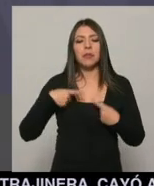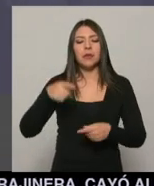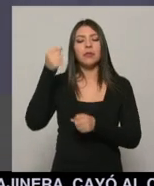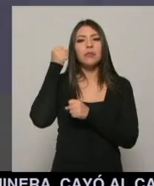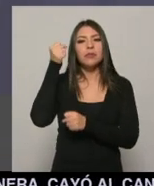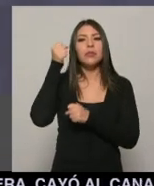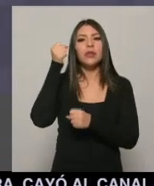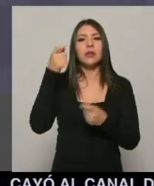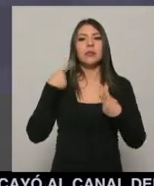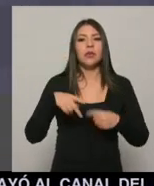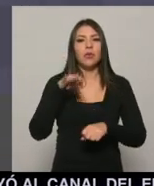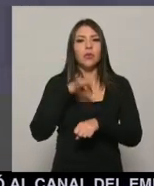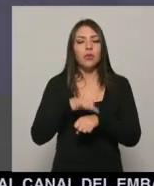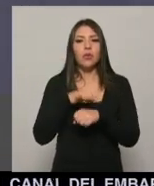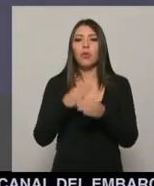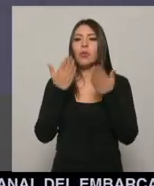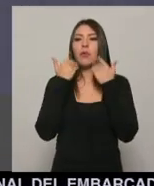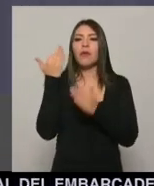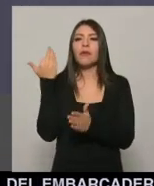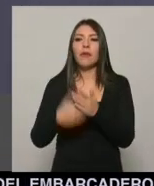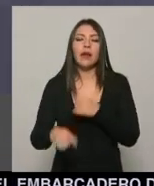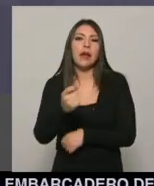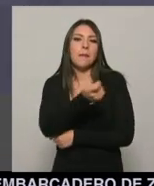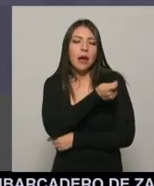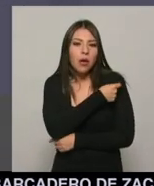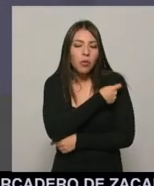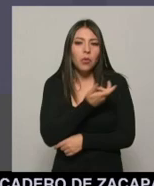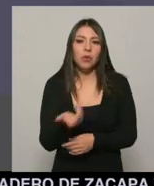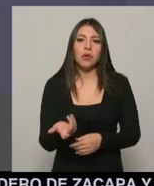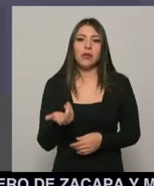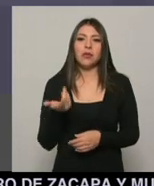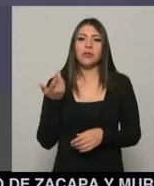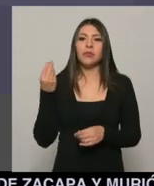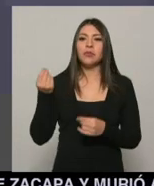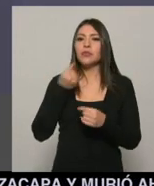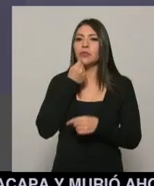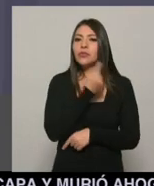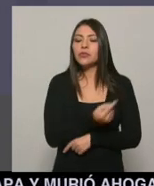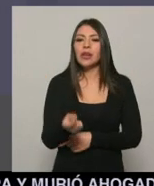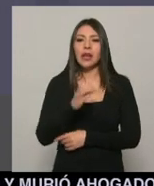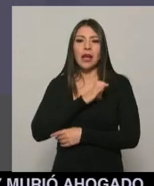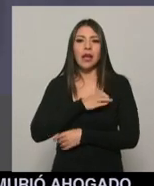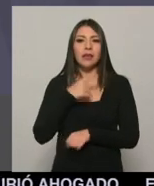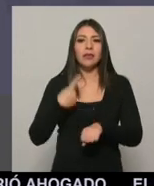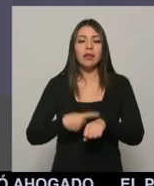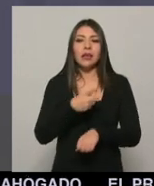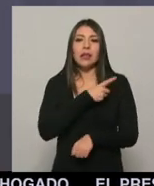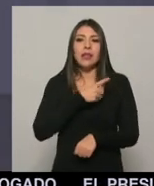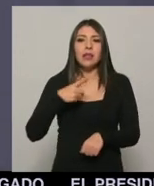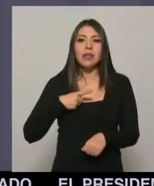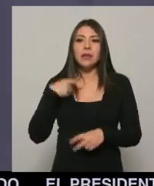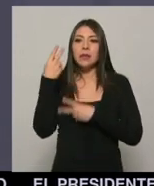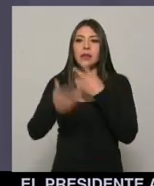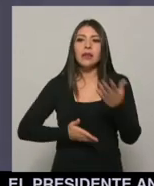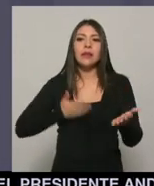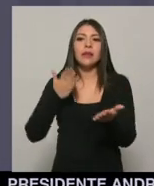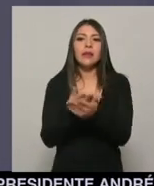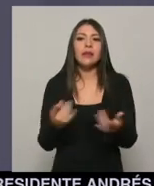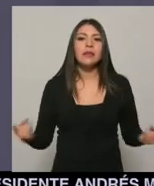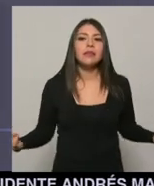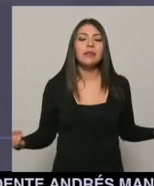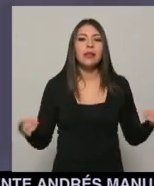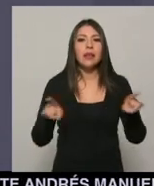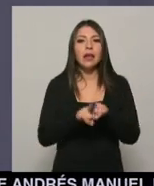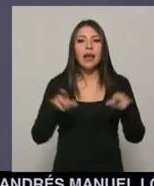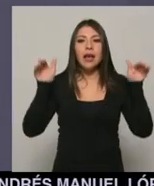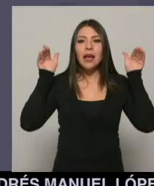de residentes, de médicos, no hay vacunas, no hay temas de los niños con el cáncer, que imagínate, tienen que ir a bloquear el aeropuerto. Ni